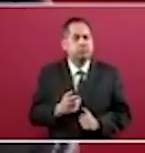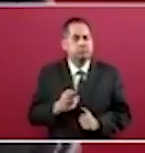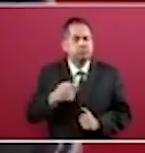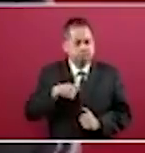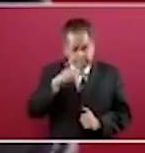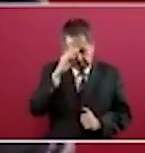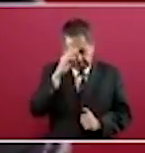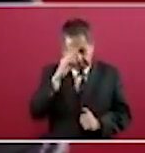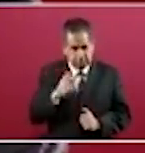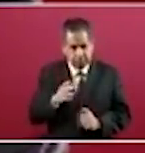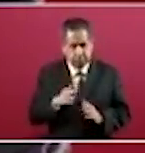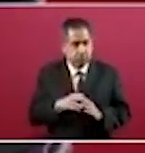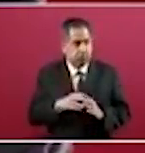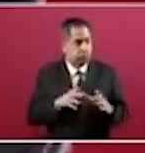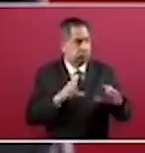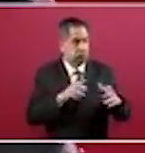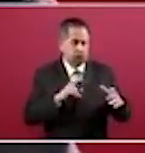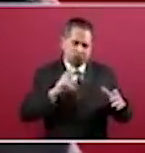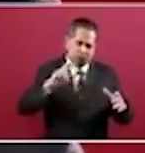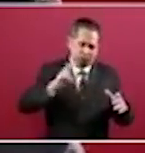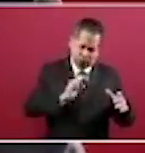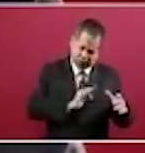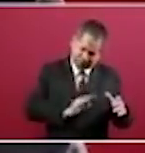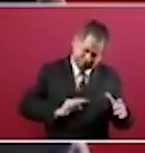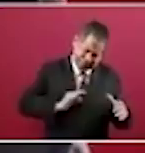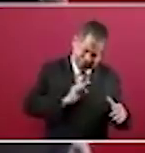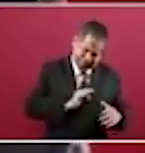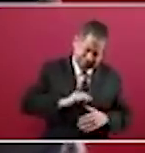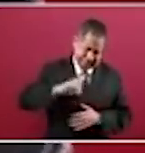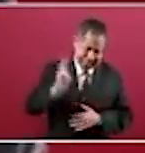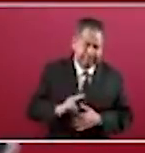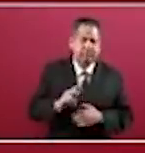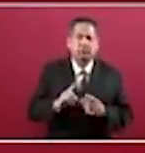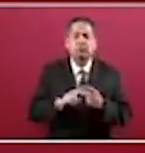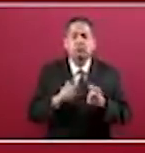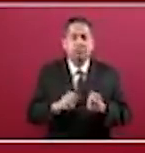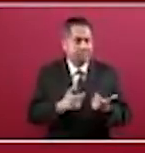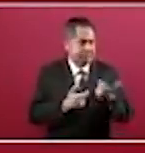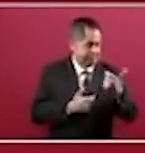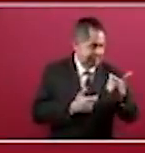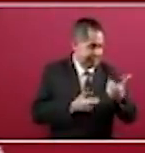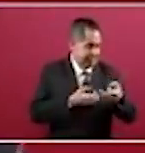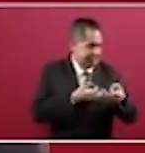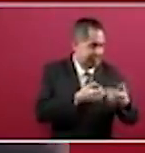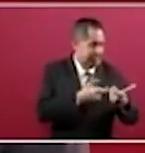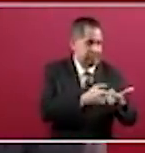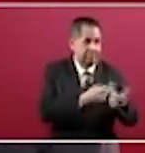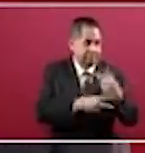se piense que la felicidad verdadera no es el dinero, no es lo